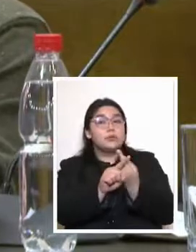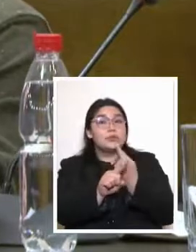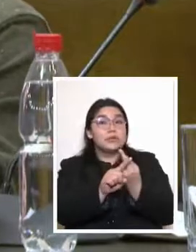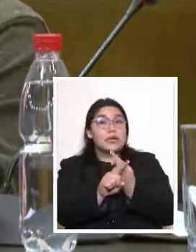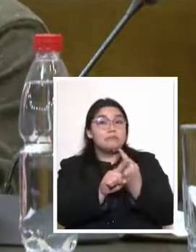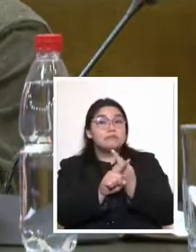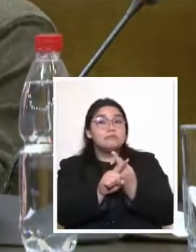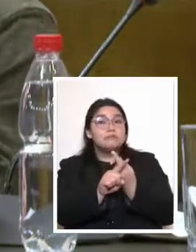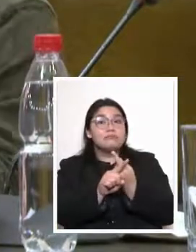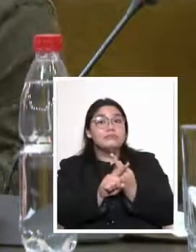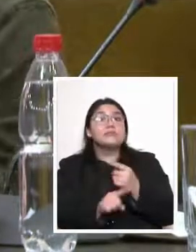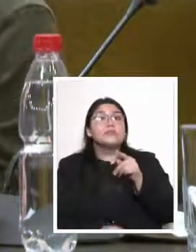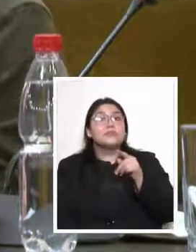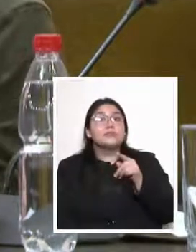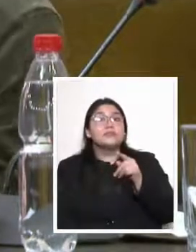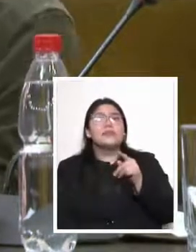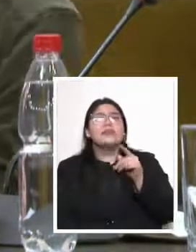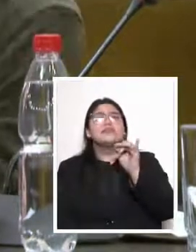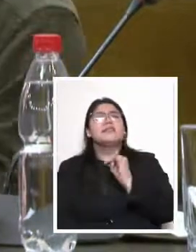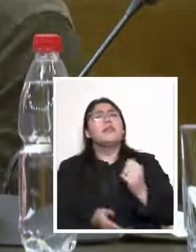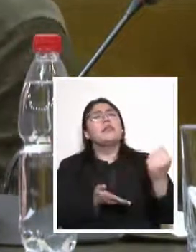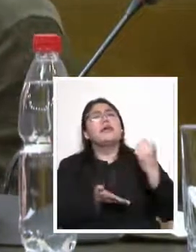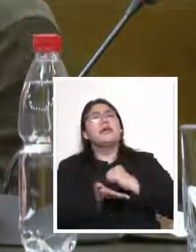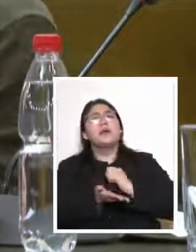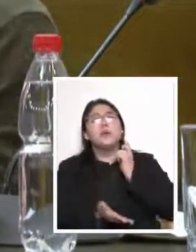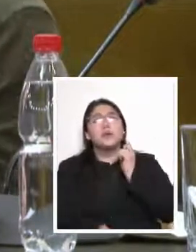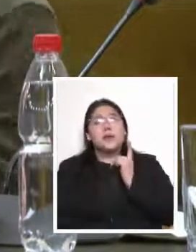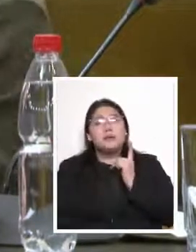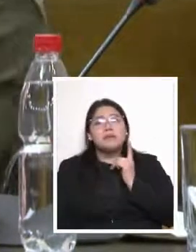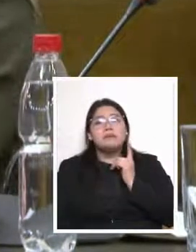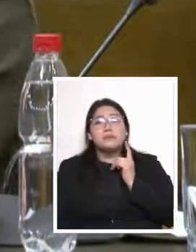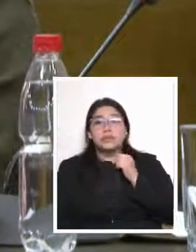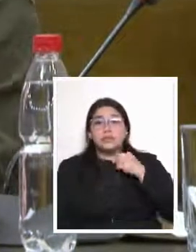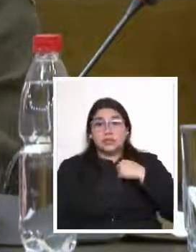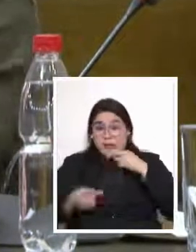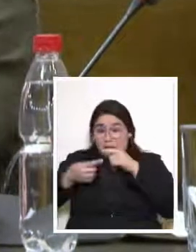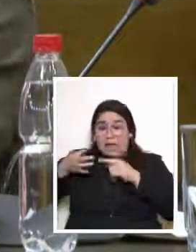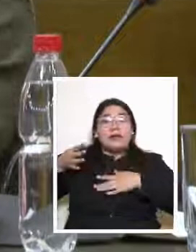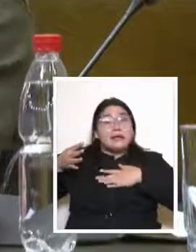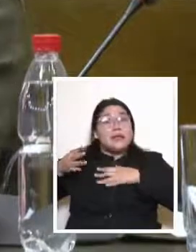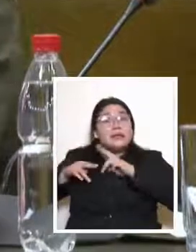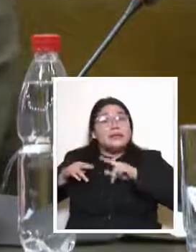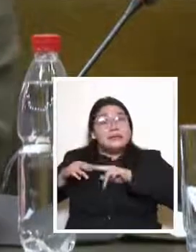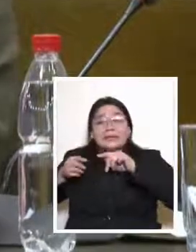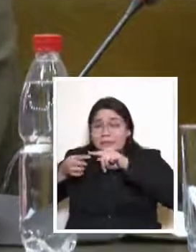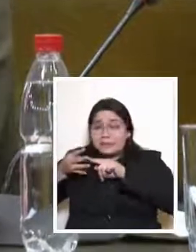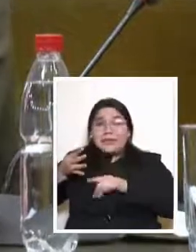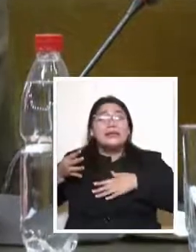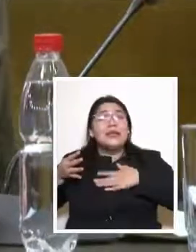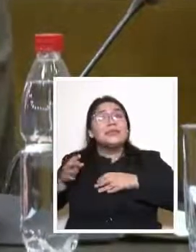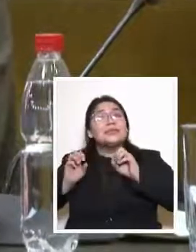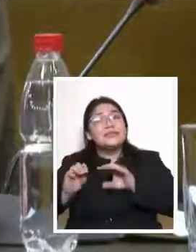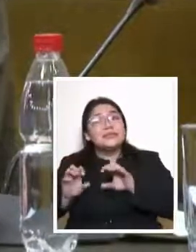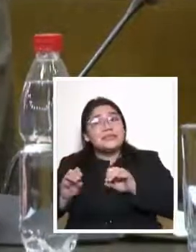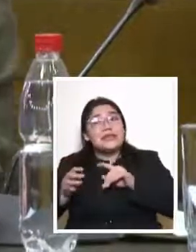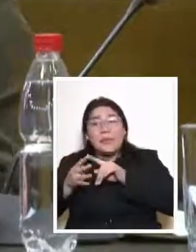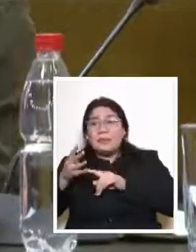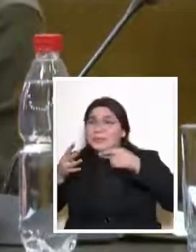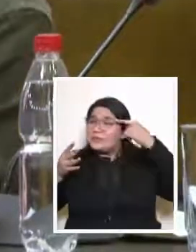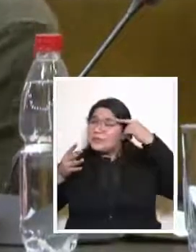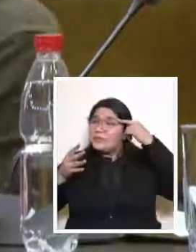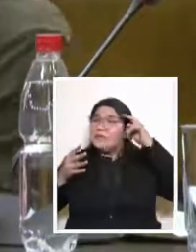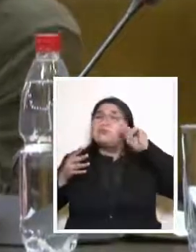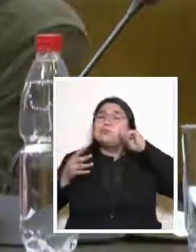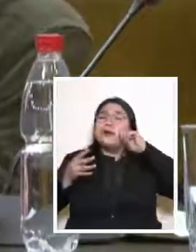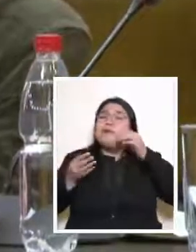terreno, la queja siempre es, mira, esto es lo que yo quiero hacer, esto es donde está el espíritu, esto es lo que yo realmente entiendo que es la buena educación,